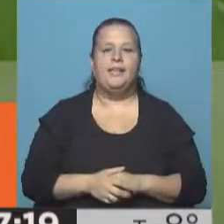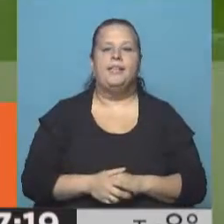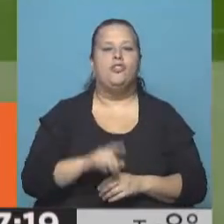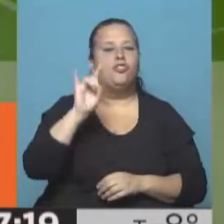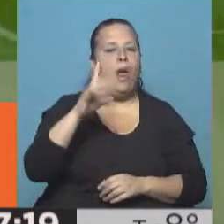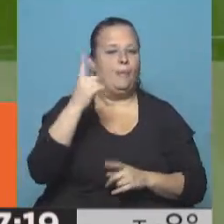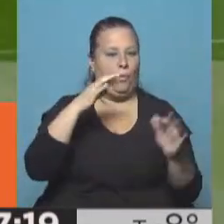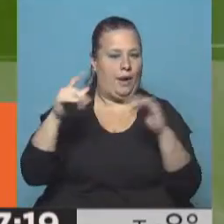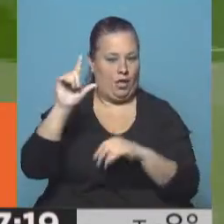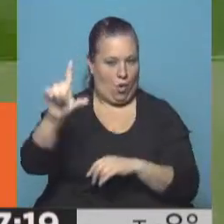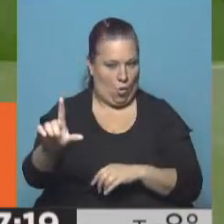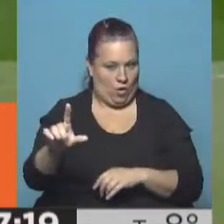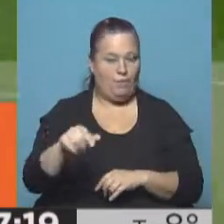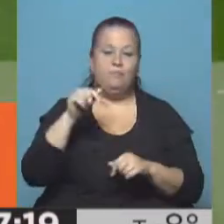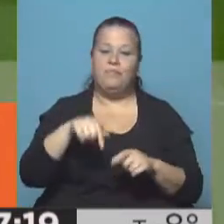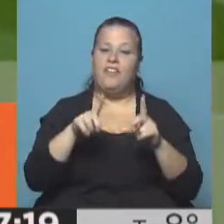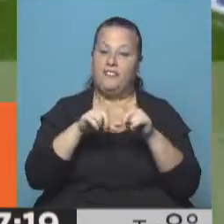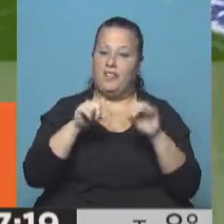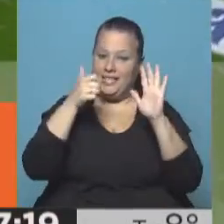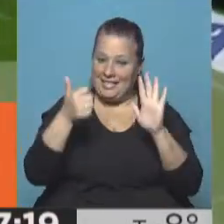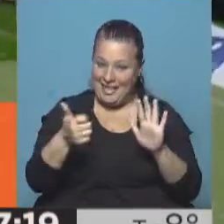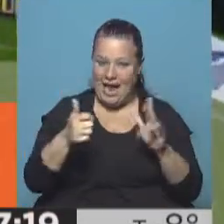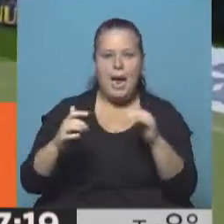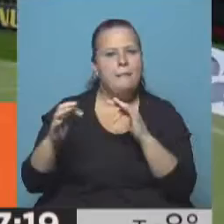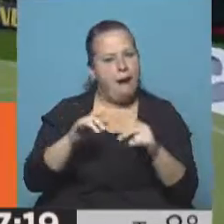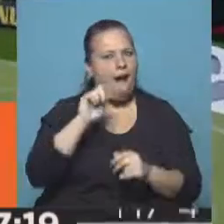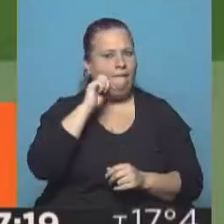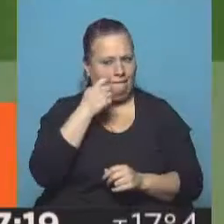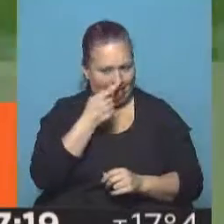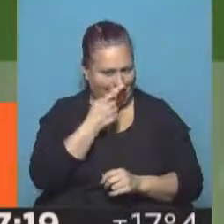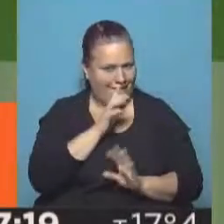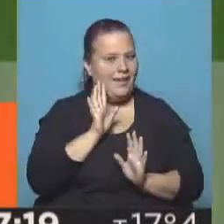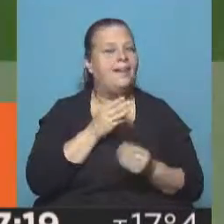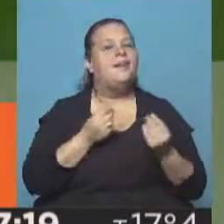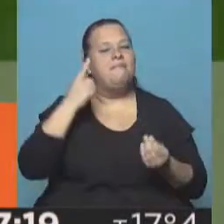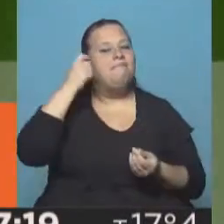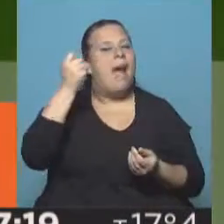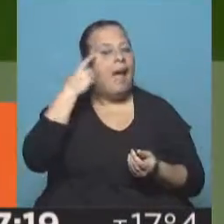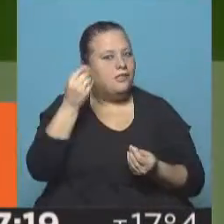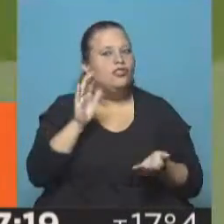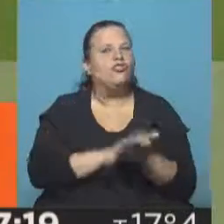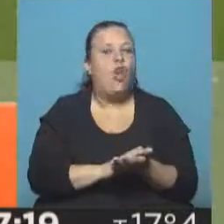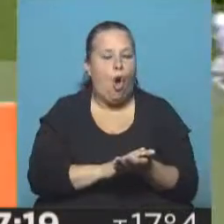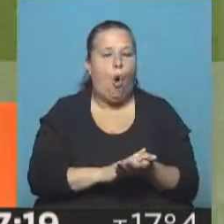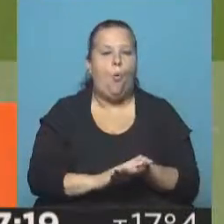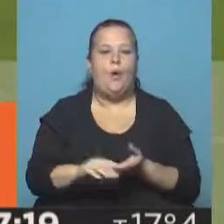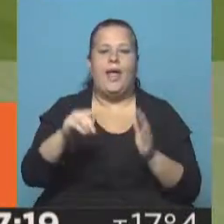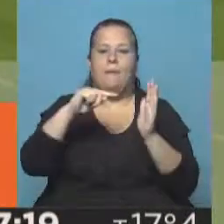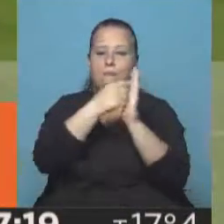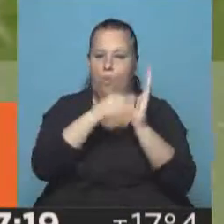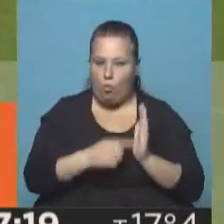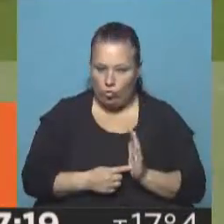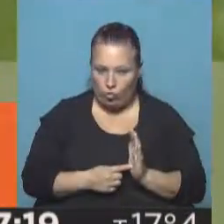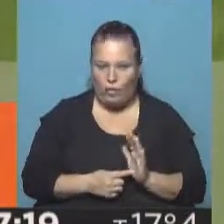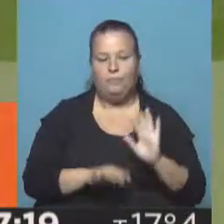solo encuentro de ellos. Esta fecha número 6 que tiene partidos interesantes, fundamentalmente pensando en lo que tiene que ver con la tabla de